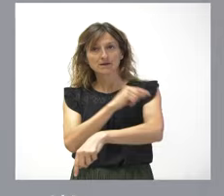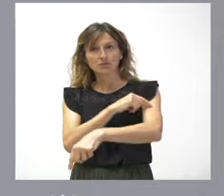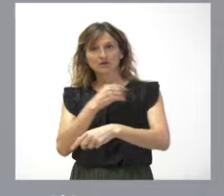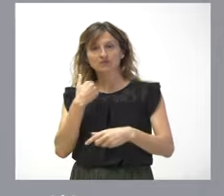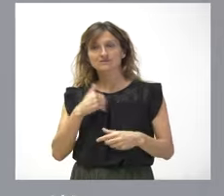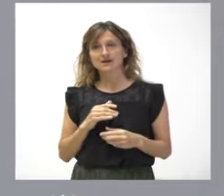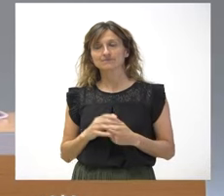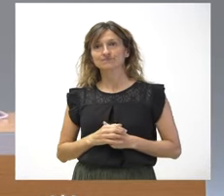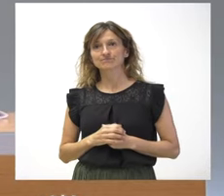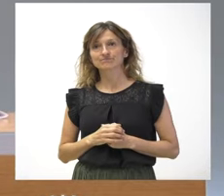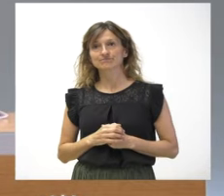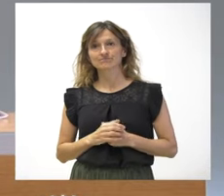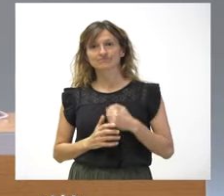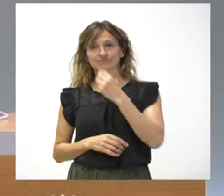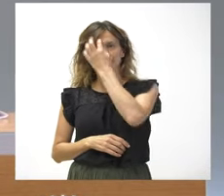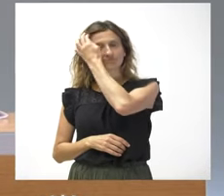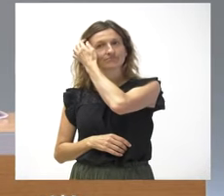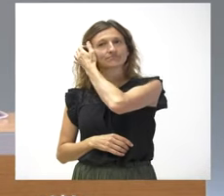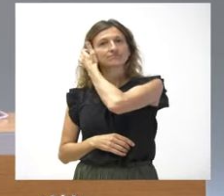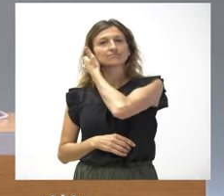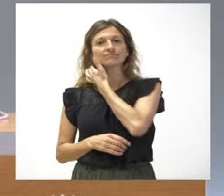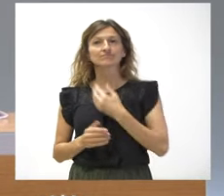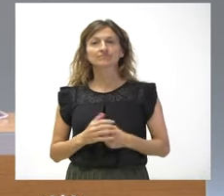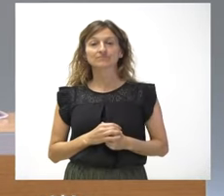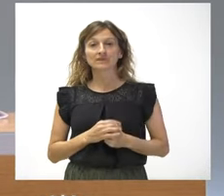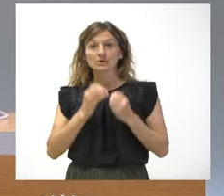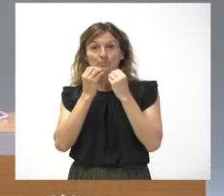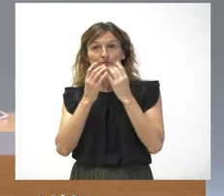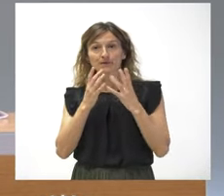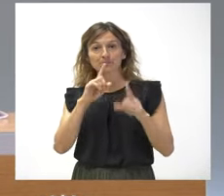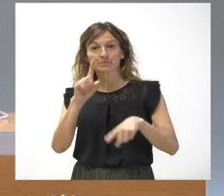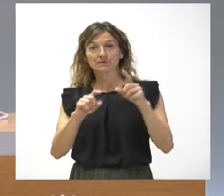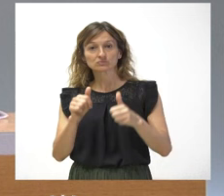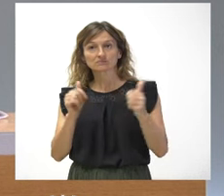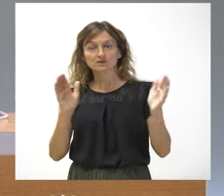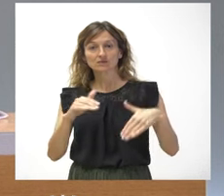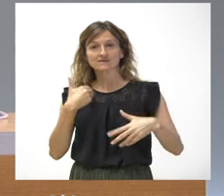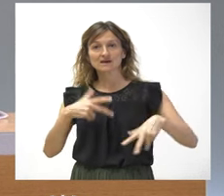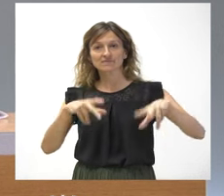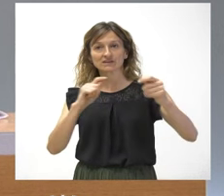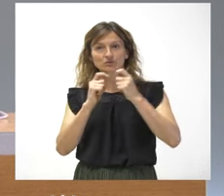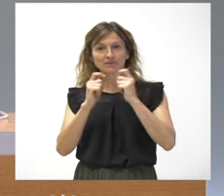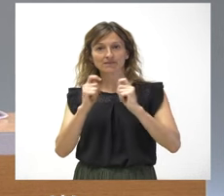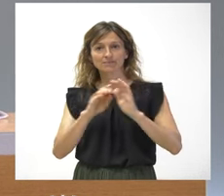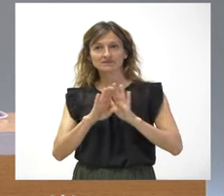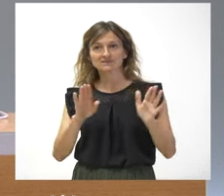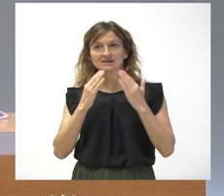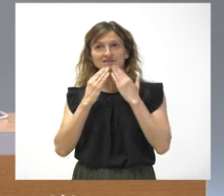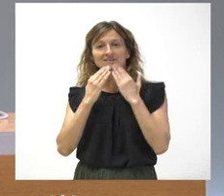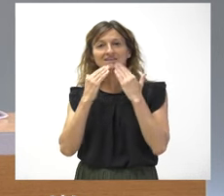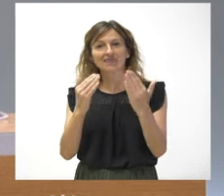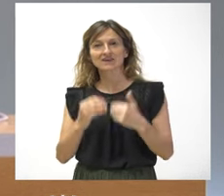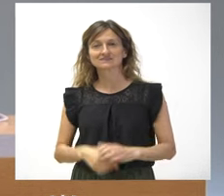al respecto Muy bien pues si no hay más preguntas terminamos aquí la rueda de prensa graci Muchísimas